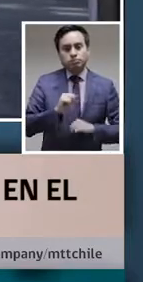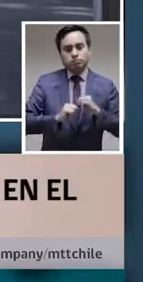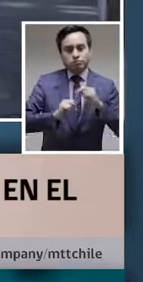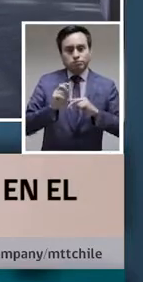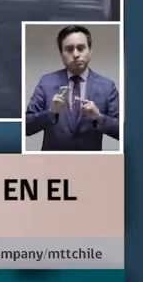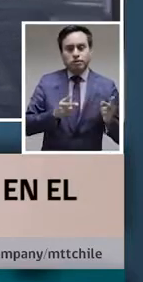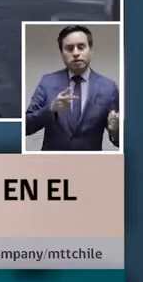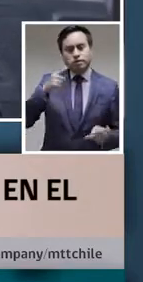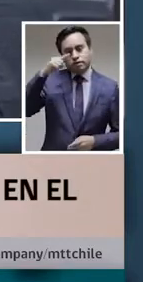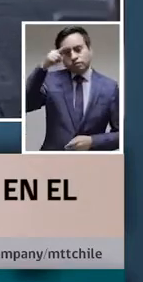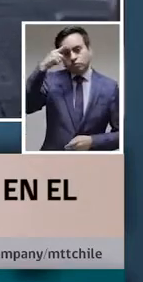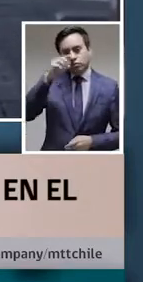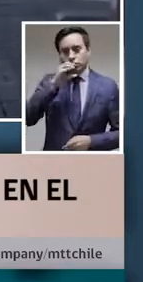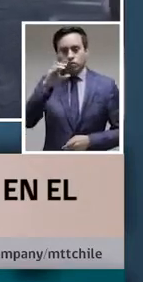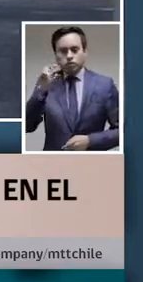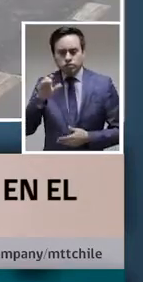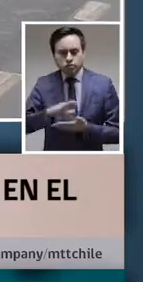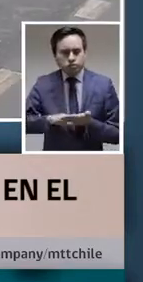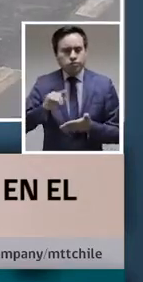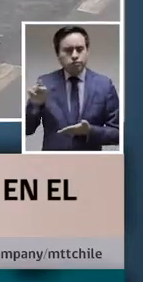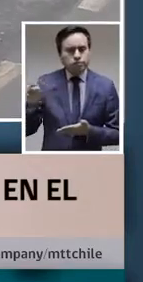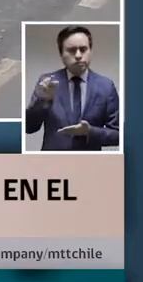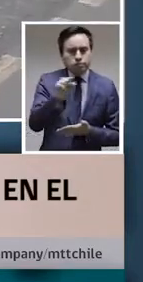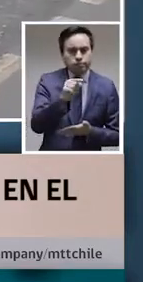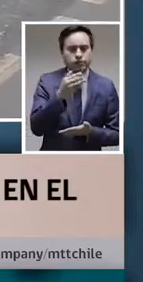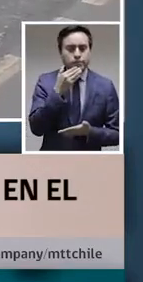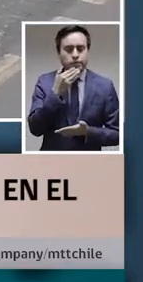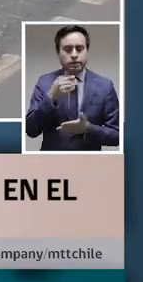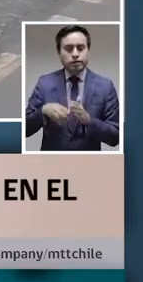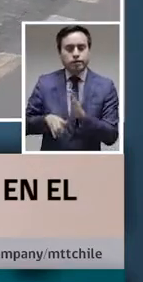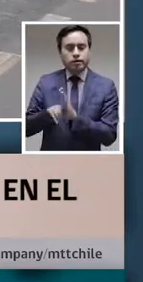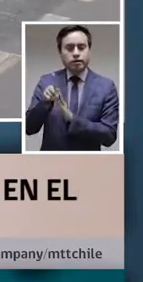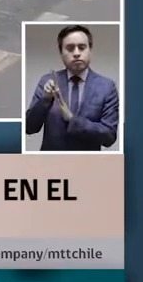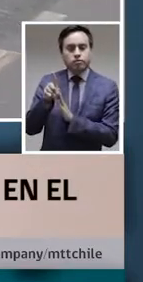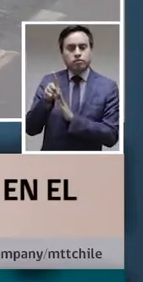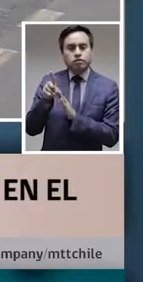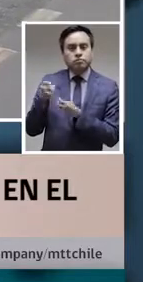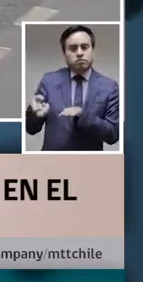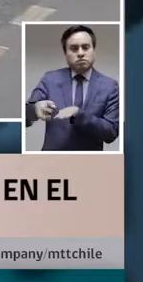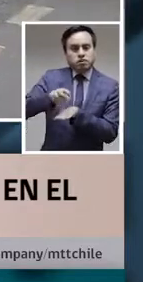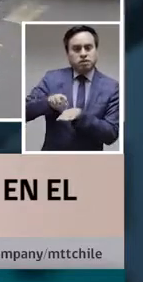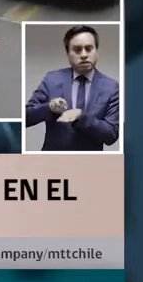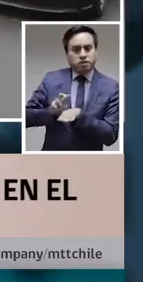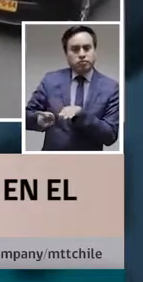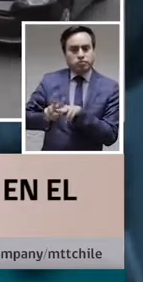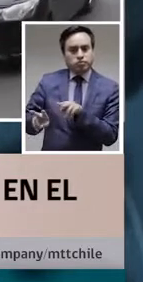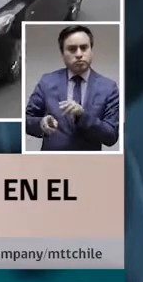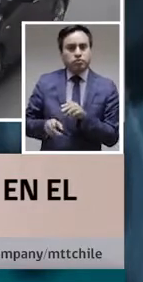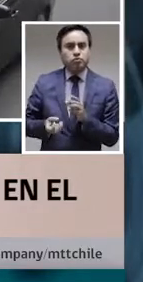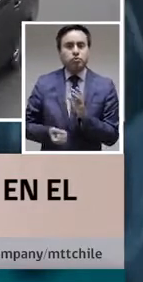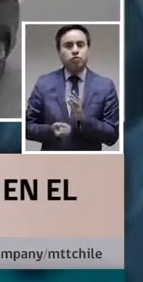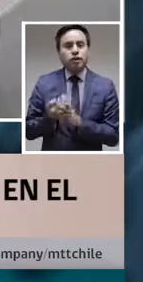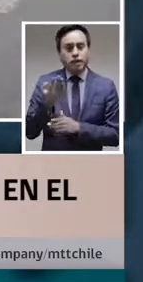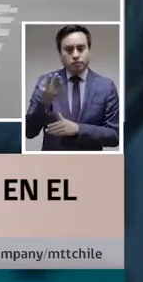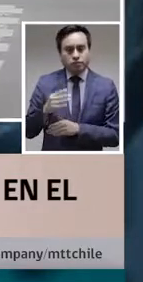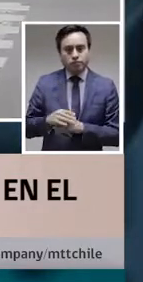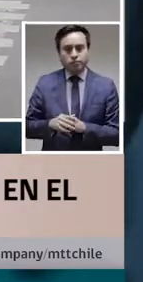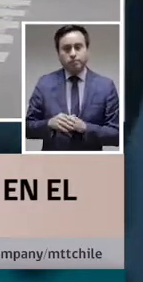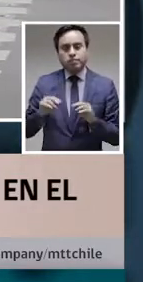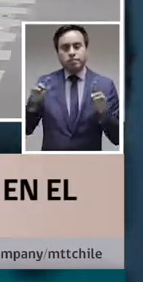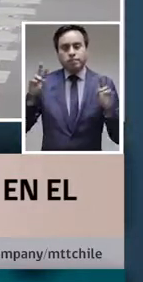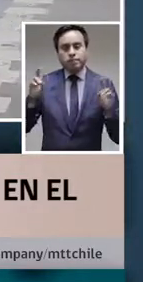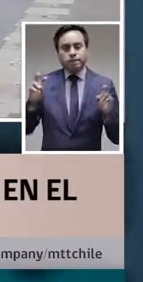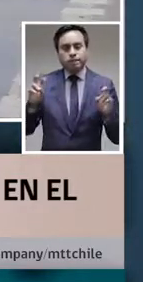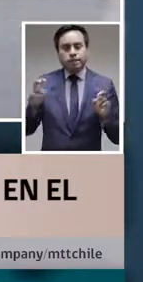San Antonio, Gran Concepción, que incluye desarrollos de transporte masivo nuevos, dada